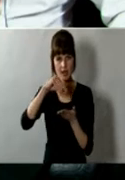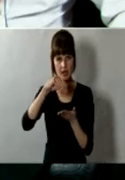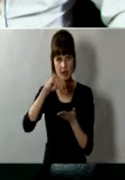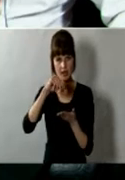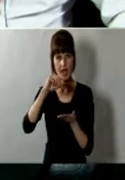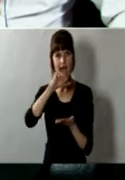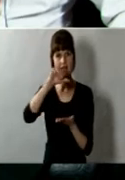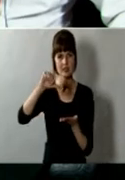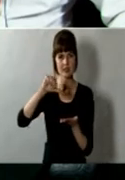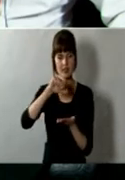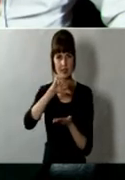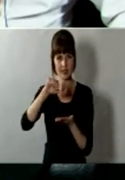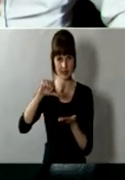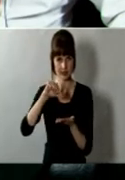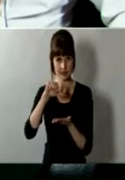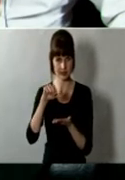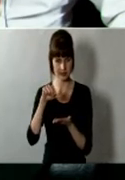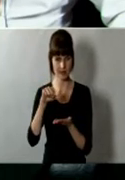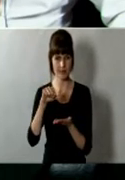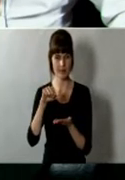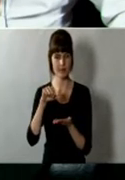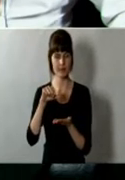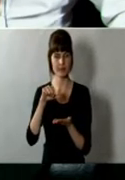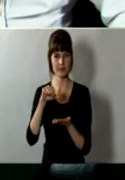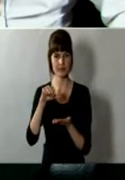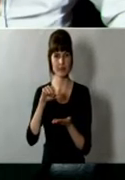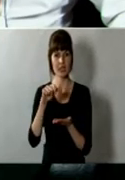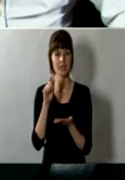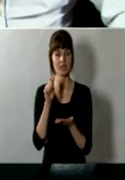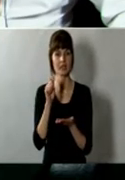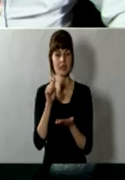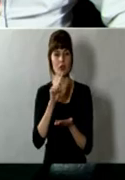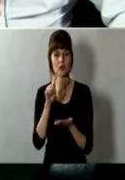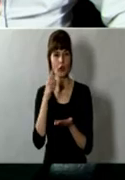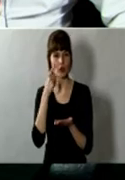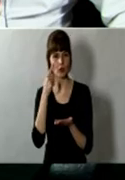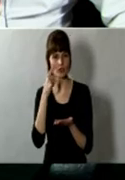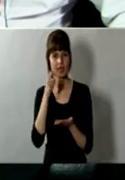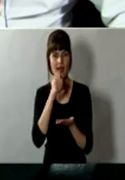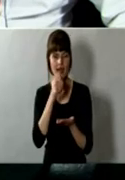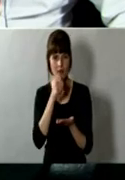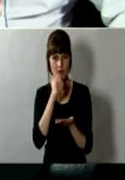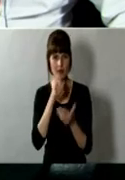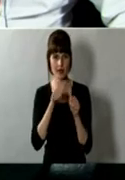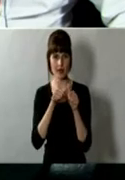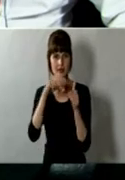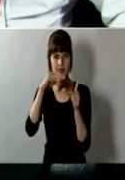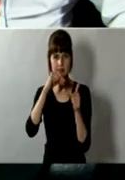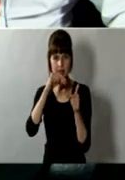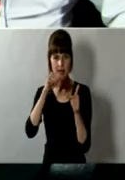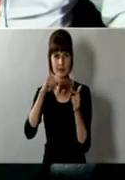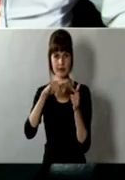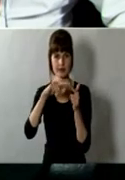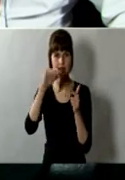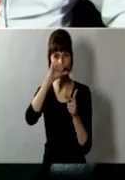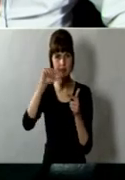girasol De oliva U otro elemento ¿Quién no conoce el agua? Son tres elementos físicos Que estamos totalmente